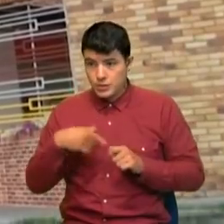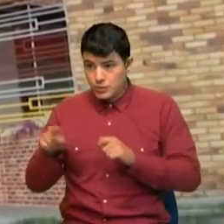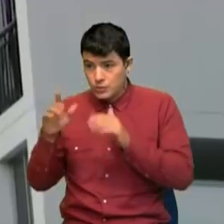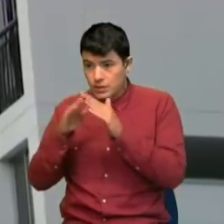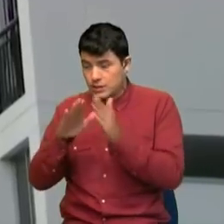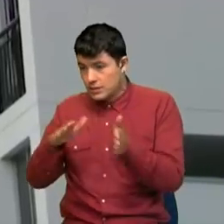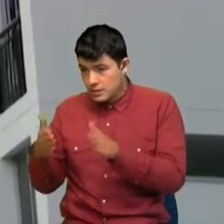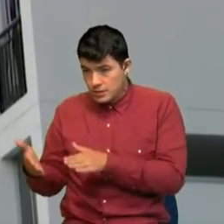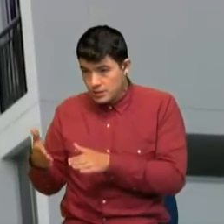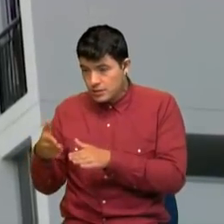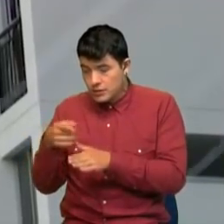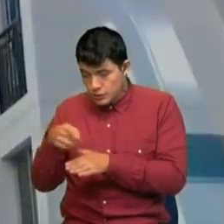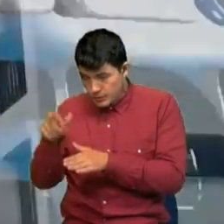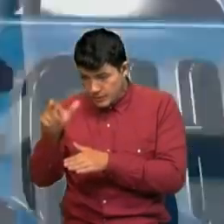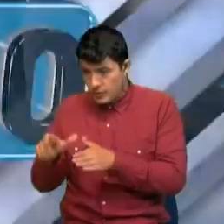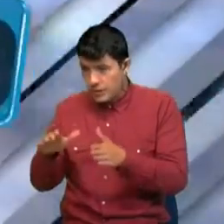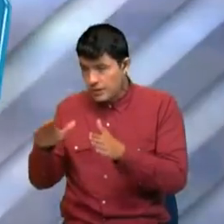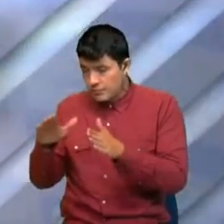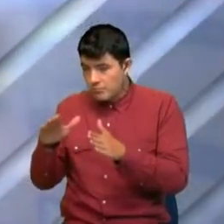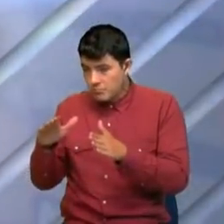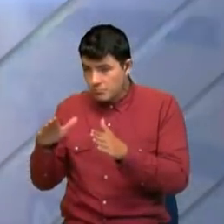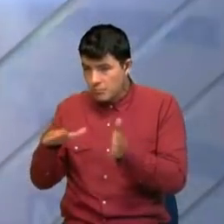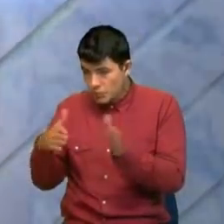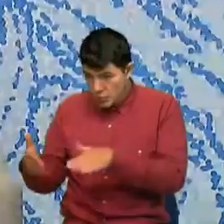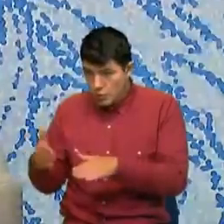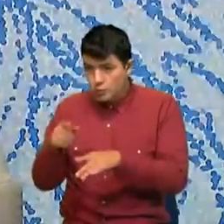unos herederos o beneficiarios.